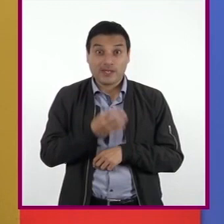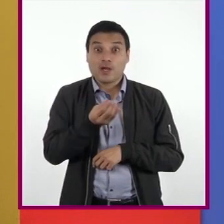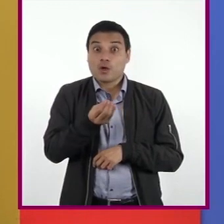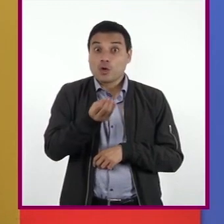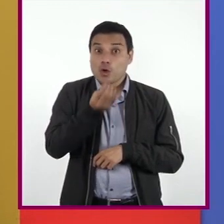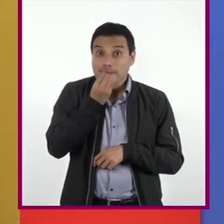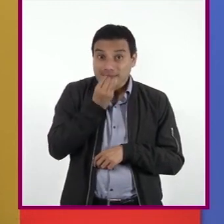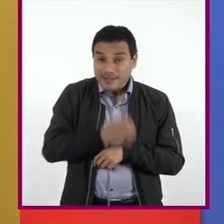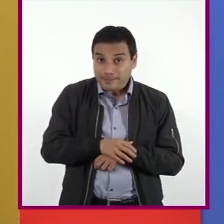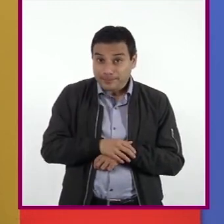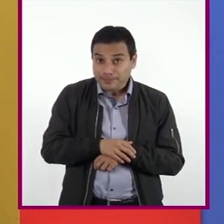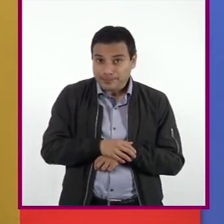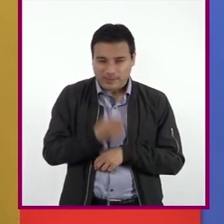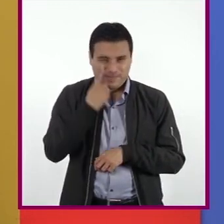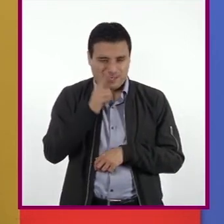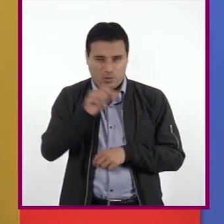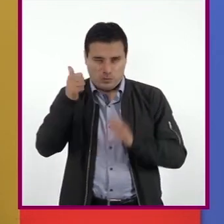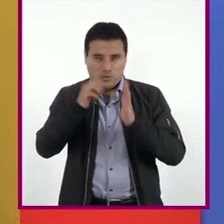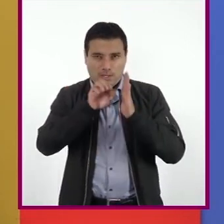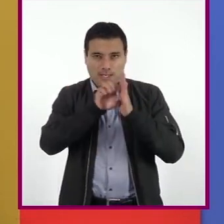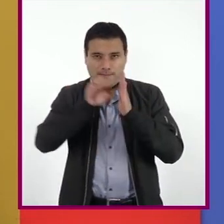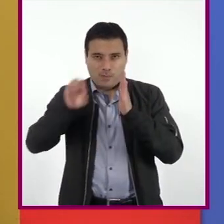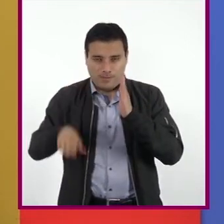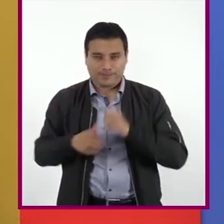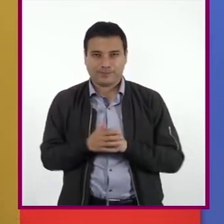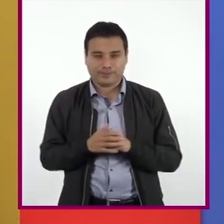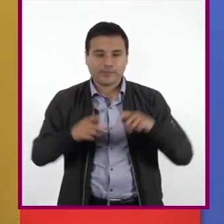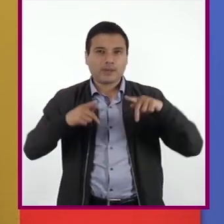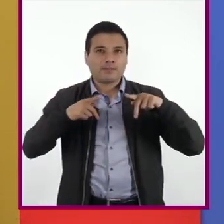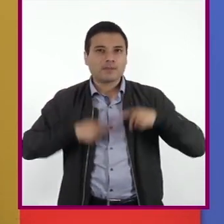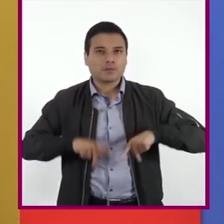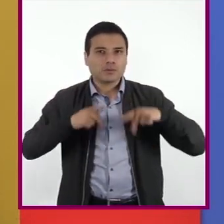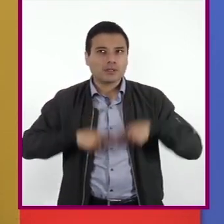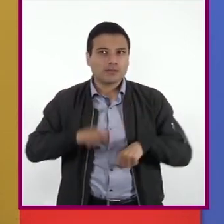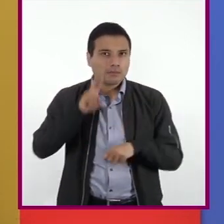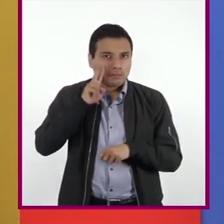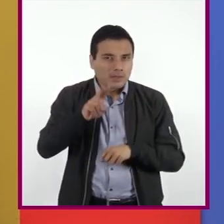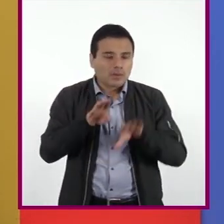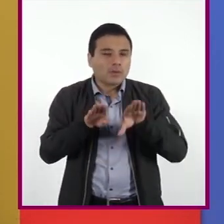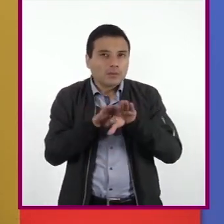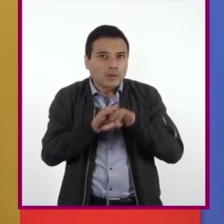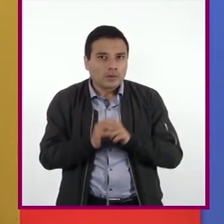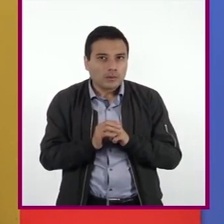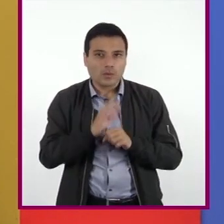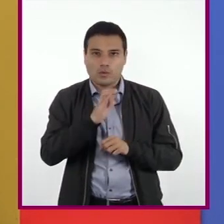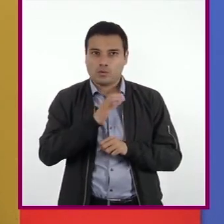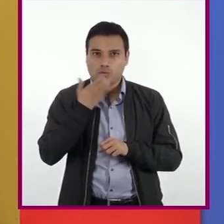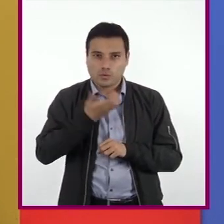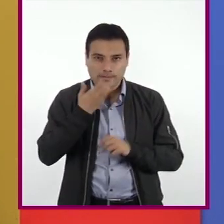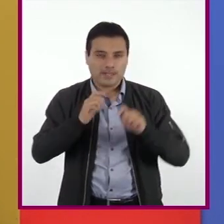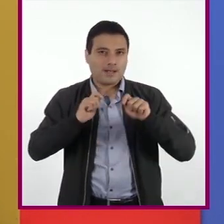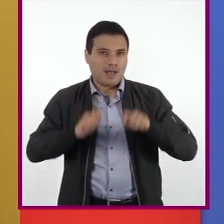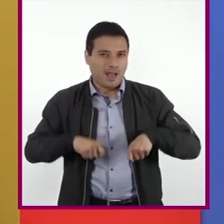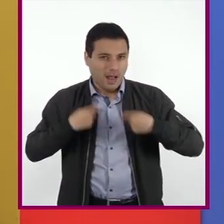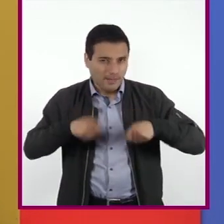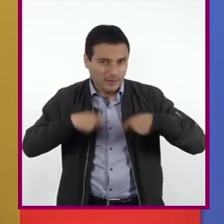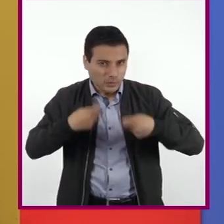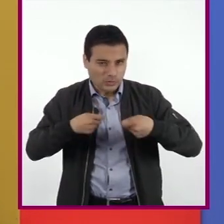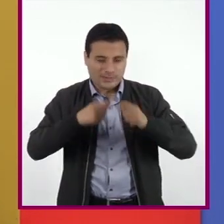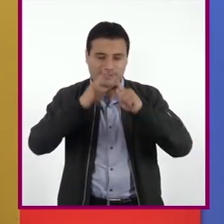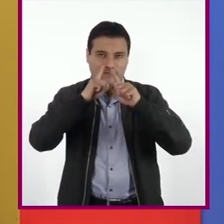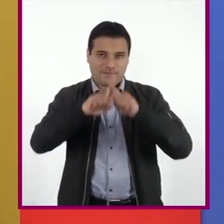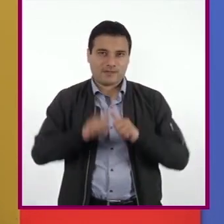gastronómico. Un ejemplo es cómo la percibimos, los hábitos, las costumbres y tradiciones que favorecen